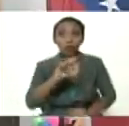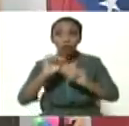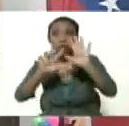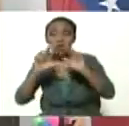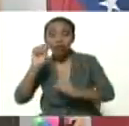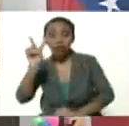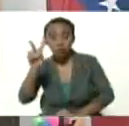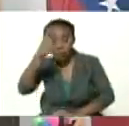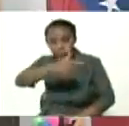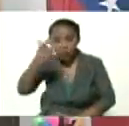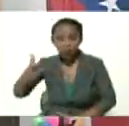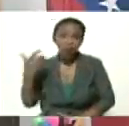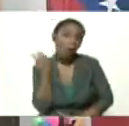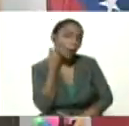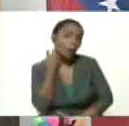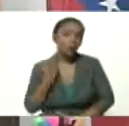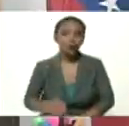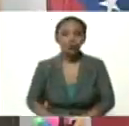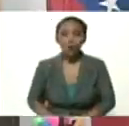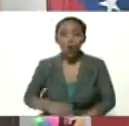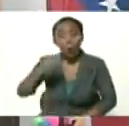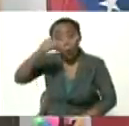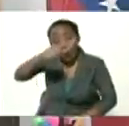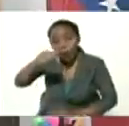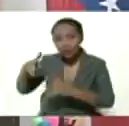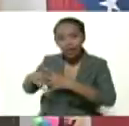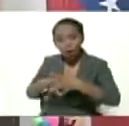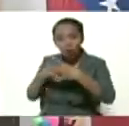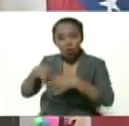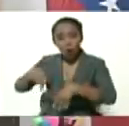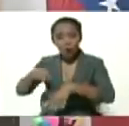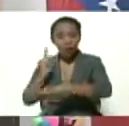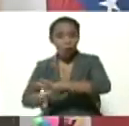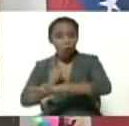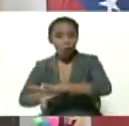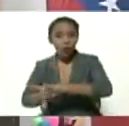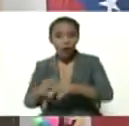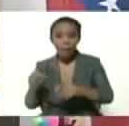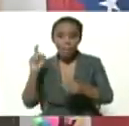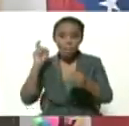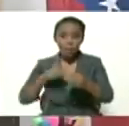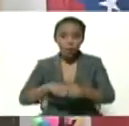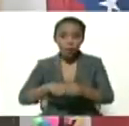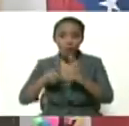53.482 casos. Hoy en los Estados Unidos, a esta hora, se registraron